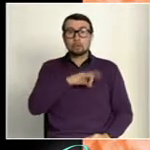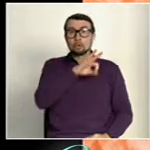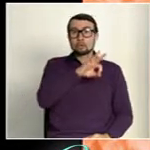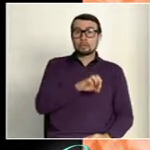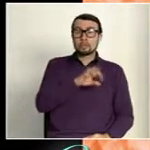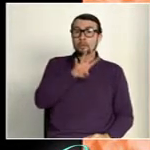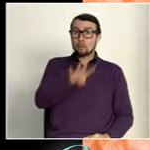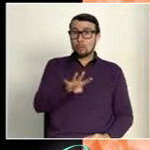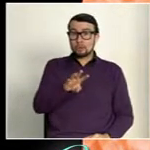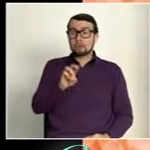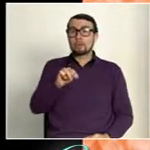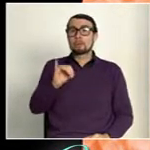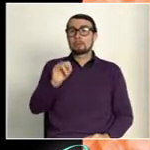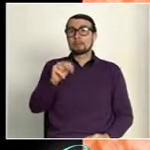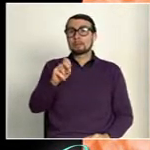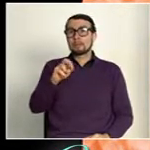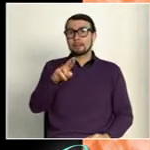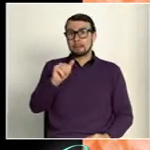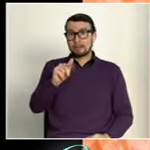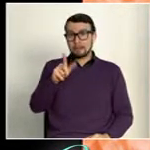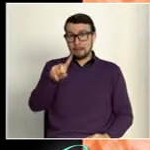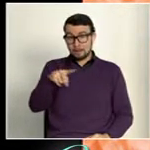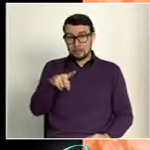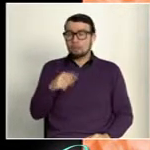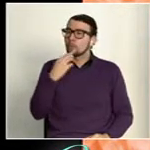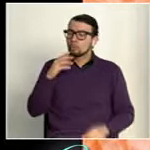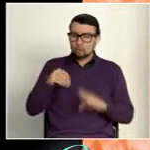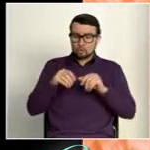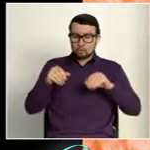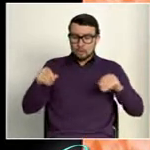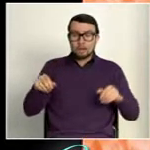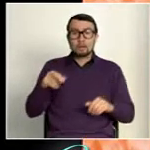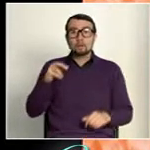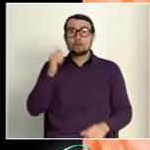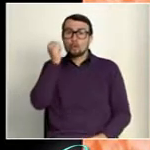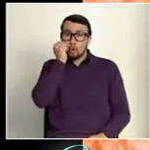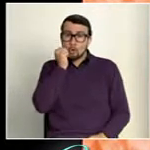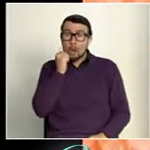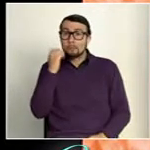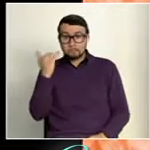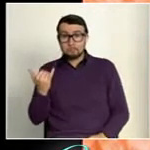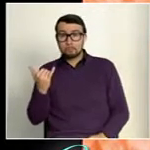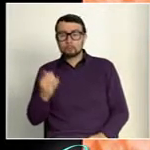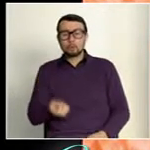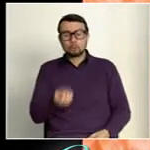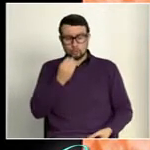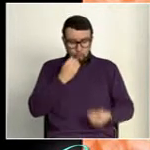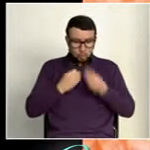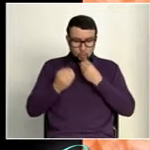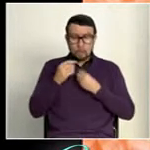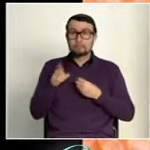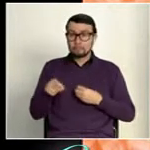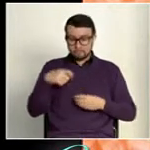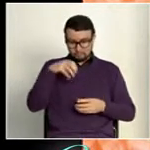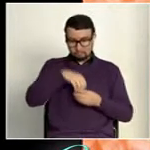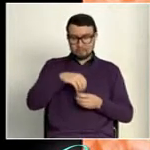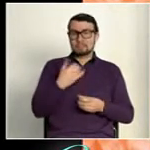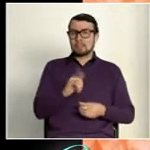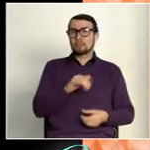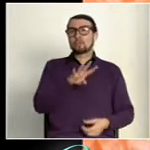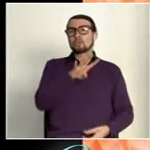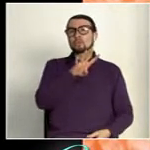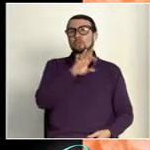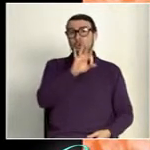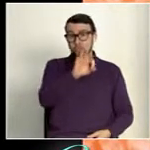minerales. Cuando ustedes consumen sal rosada en alimento, ustedes están ingiriendo 84 minerales de una